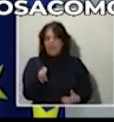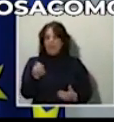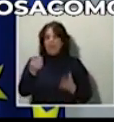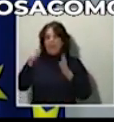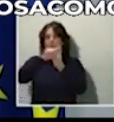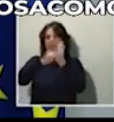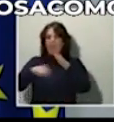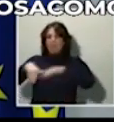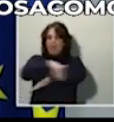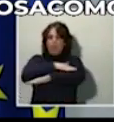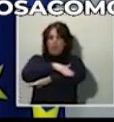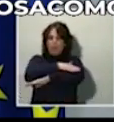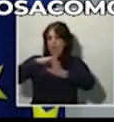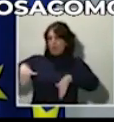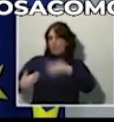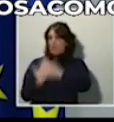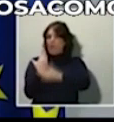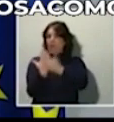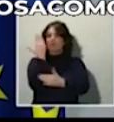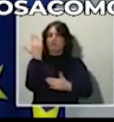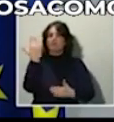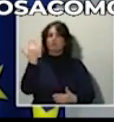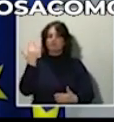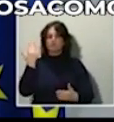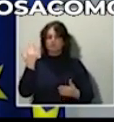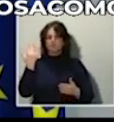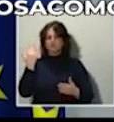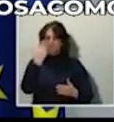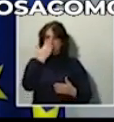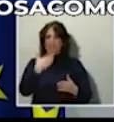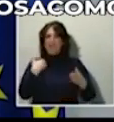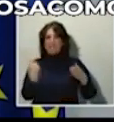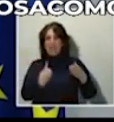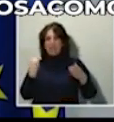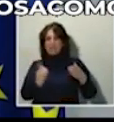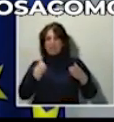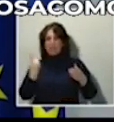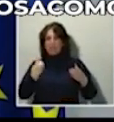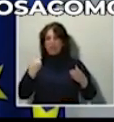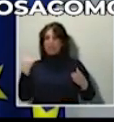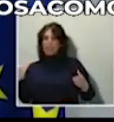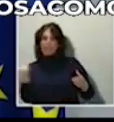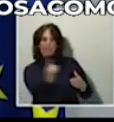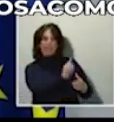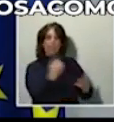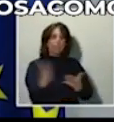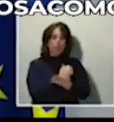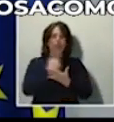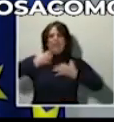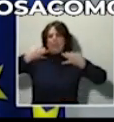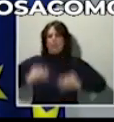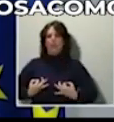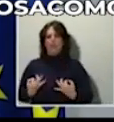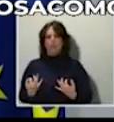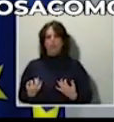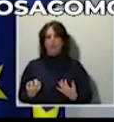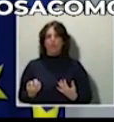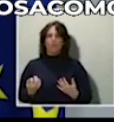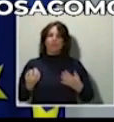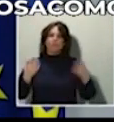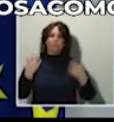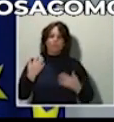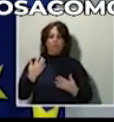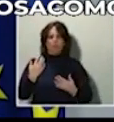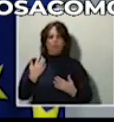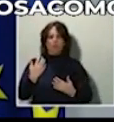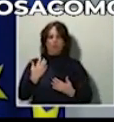pruebas posibles. Tengo a mucha gente hablando, me están hablando de Alemania, dice en la mañana habían 7.000, hoy ya casi